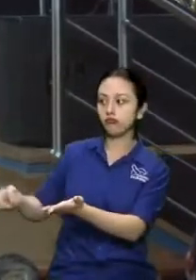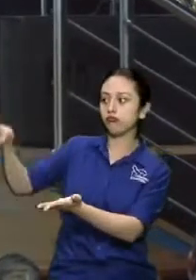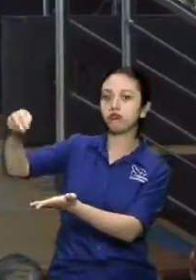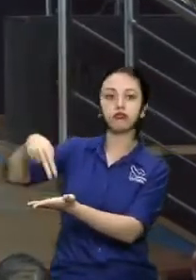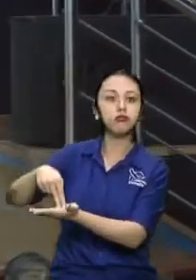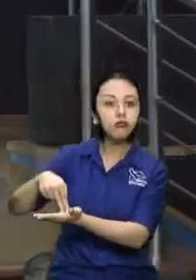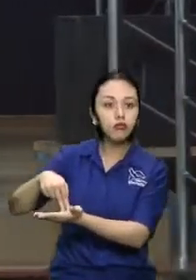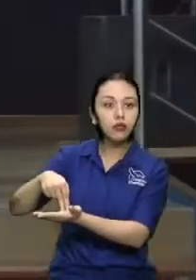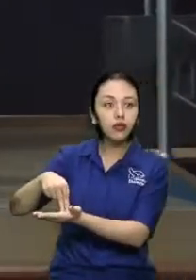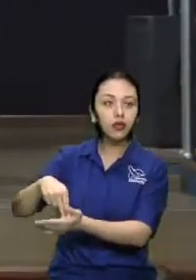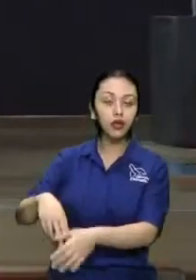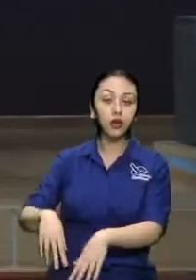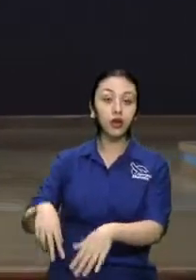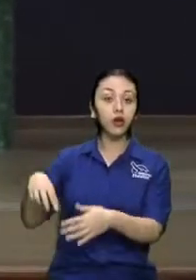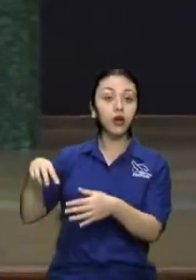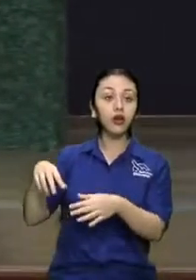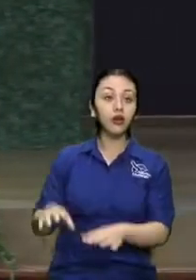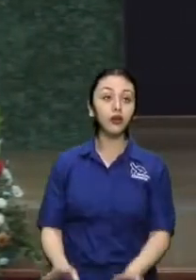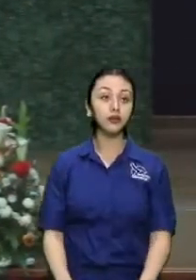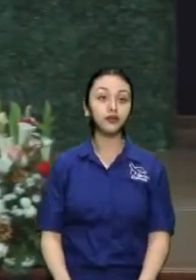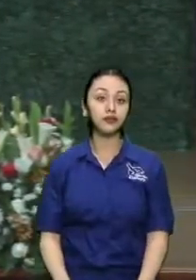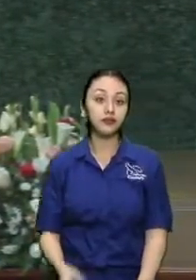la sombra.